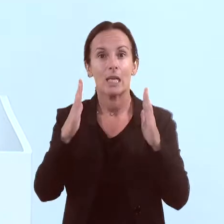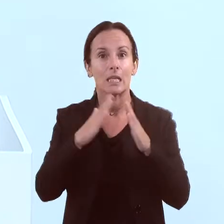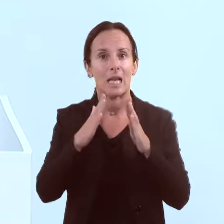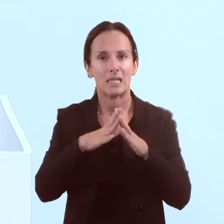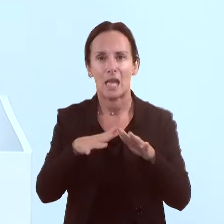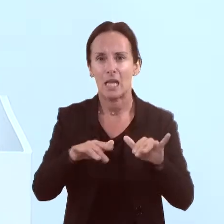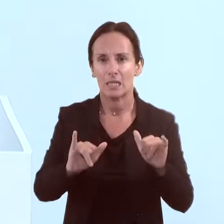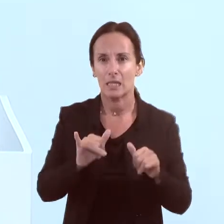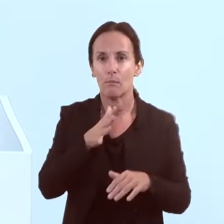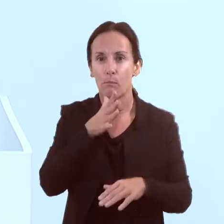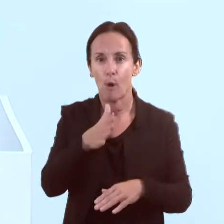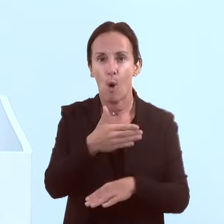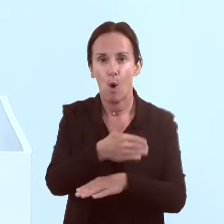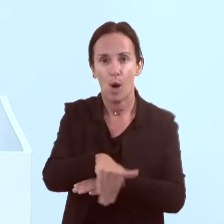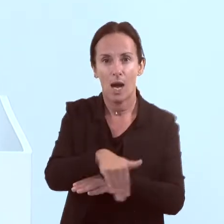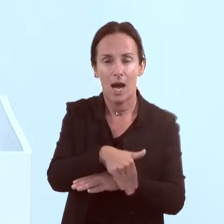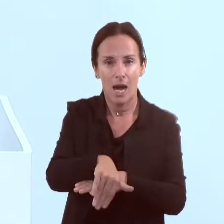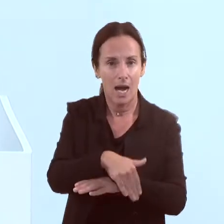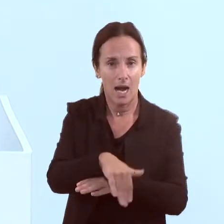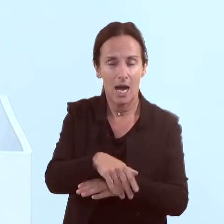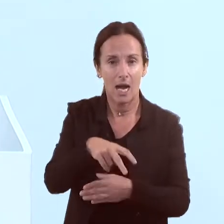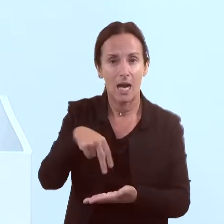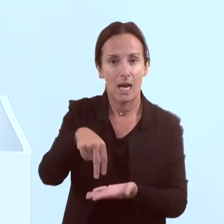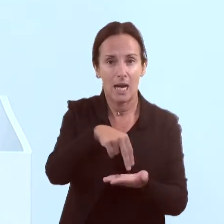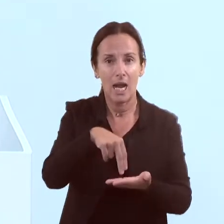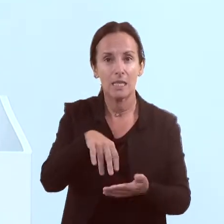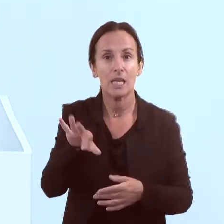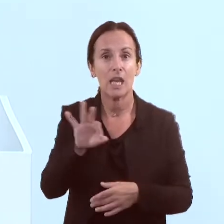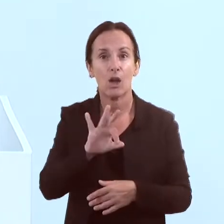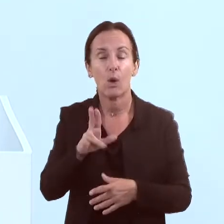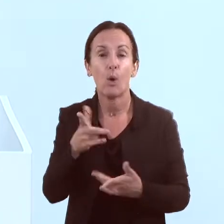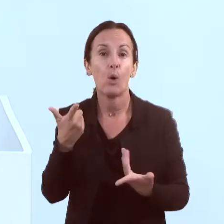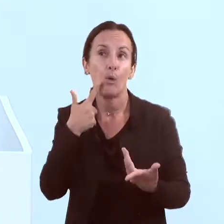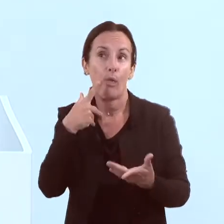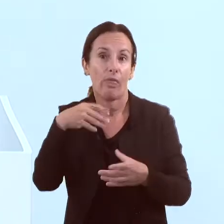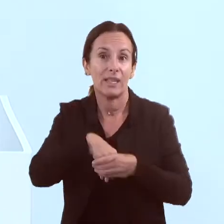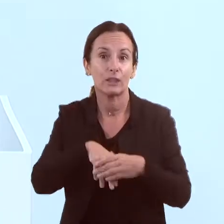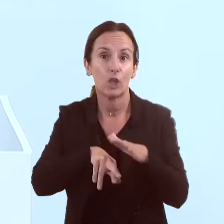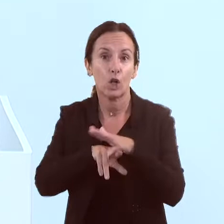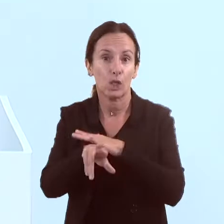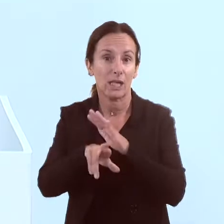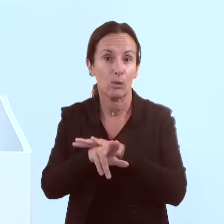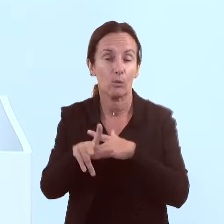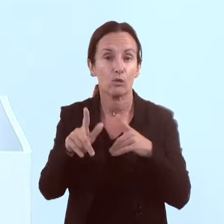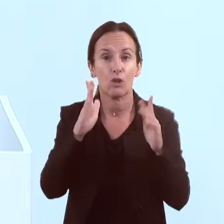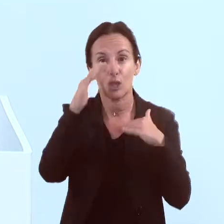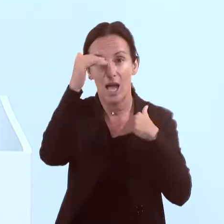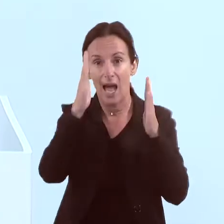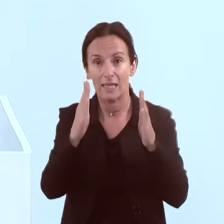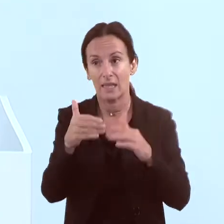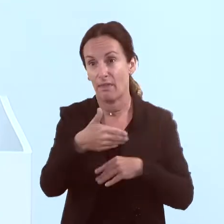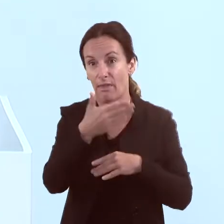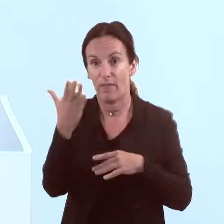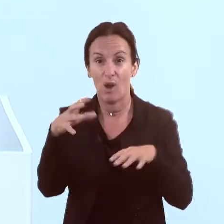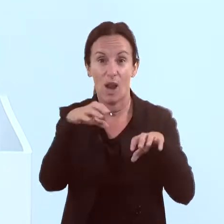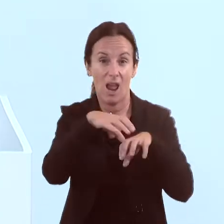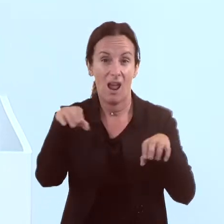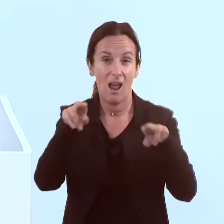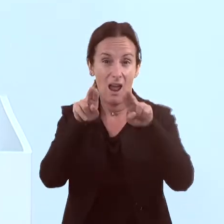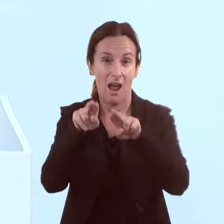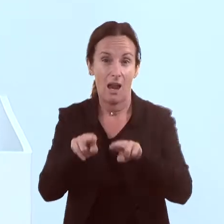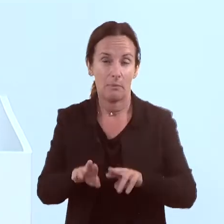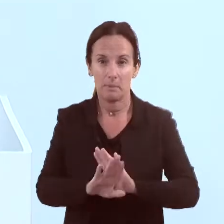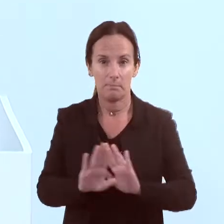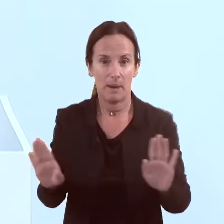o bien porque están en los recursos de atención al sinhogarismo. Ya, no hay ningún otro requisito para poder